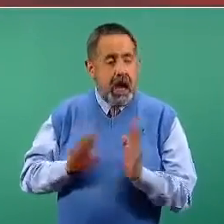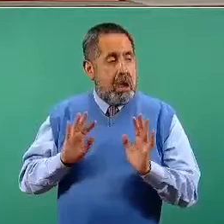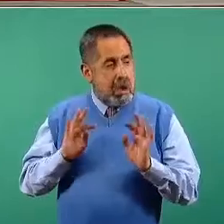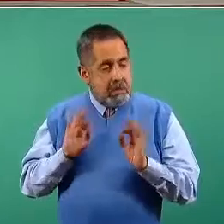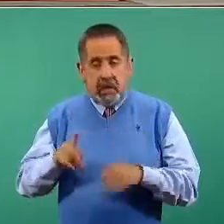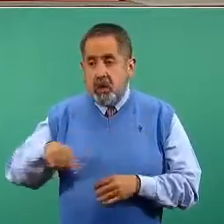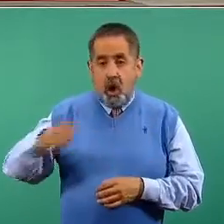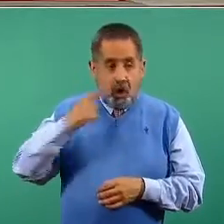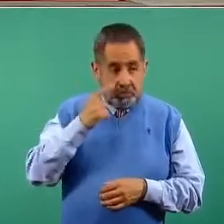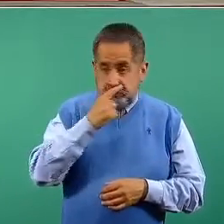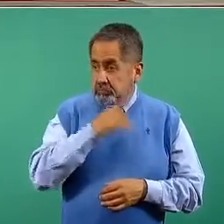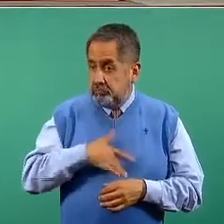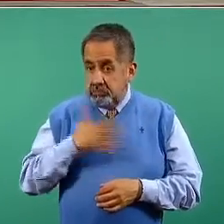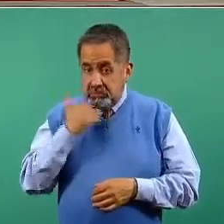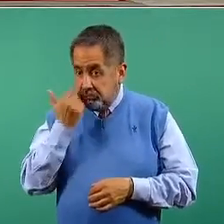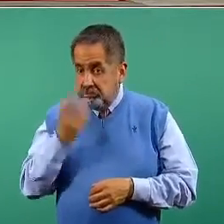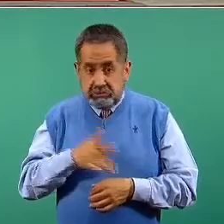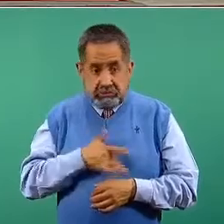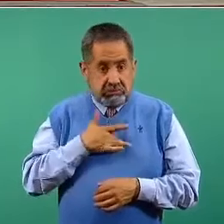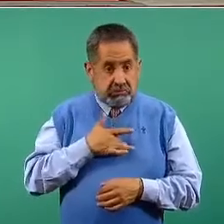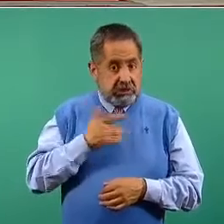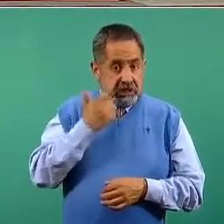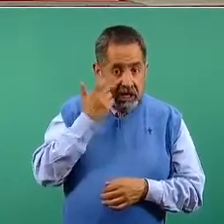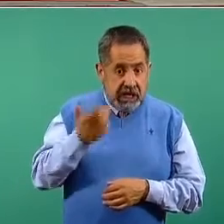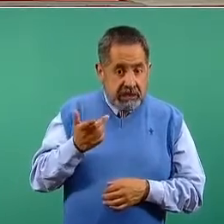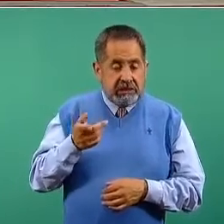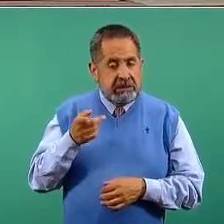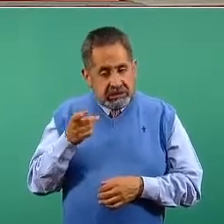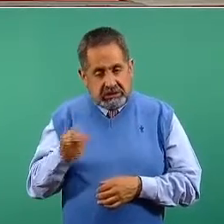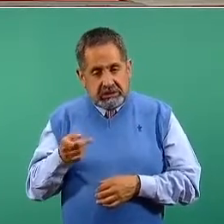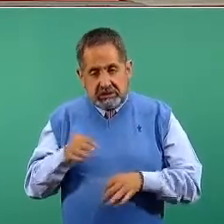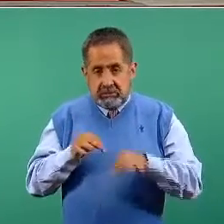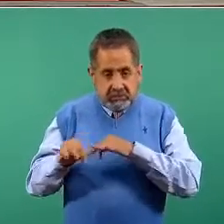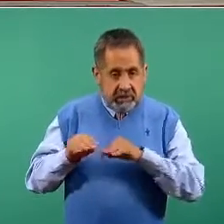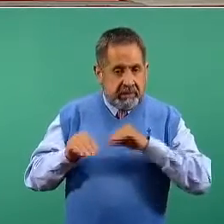voluntad de vislumbrar y empezar a